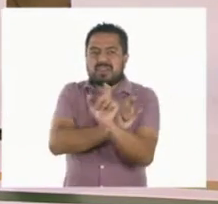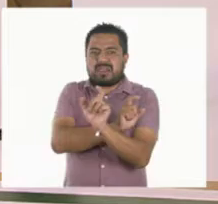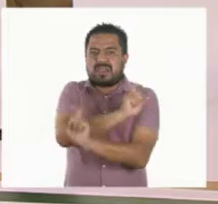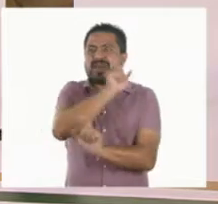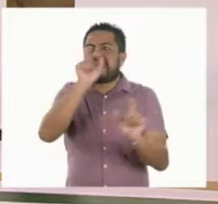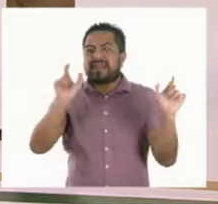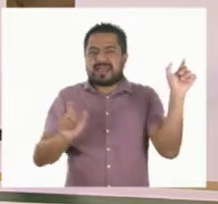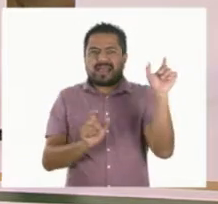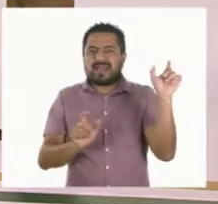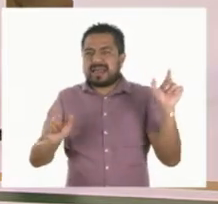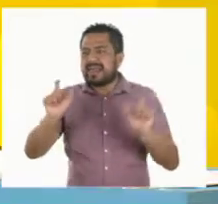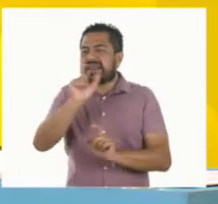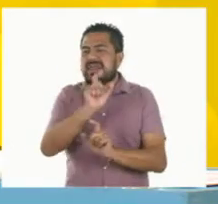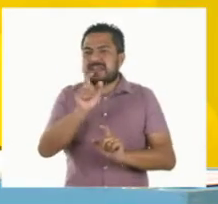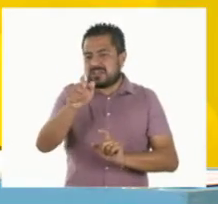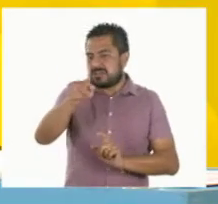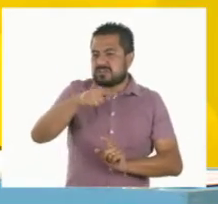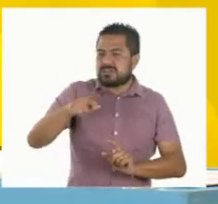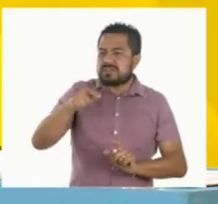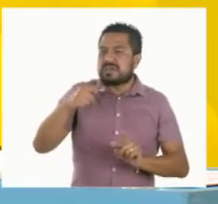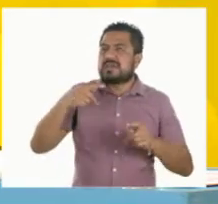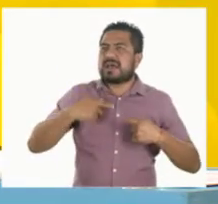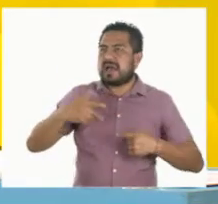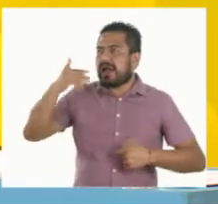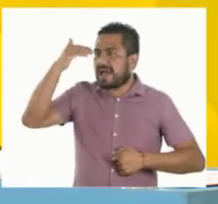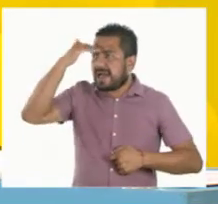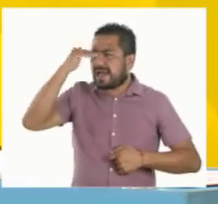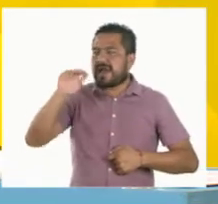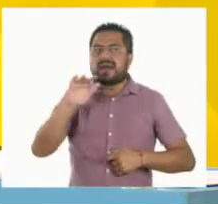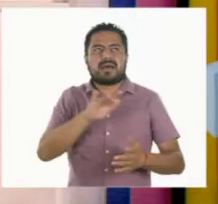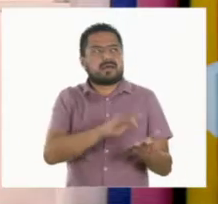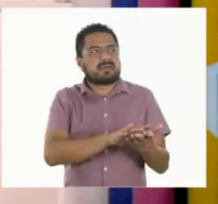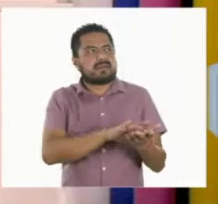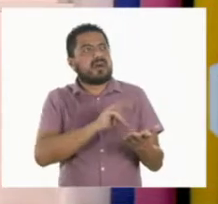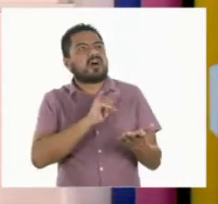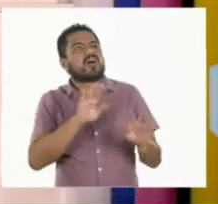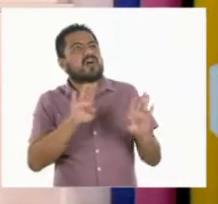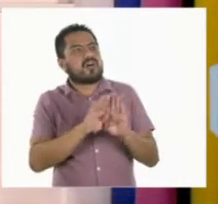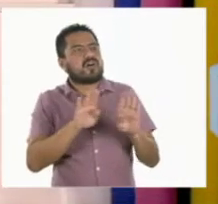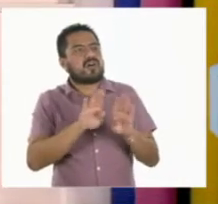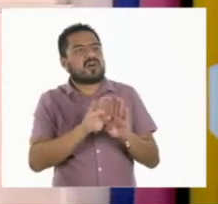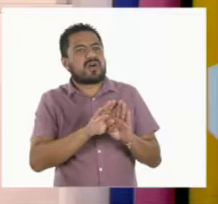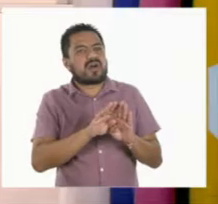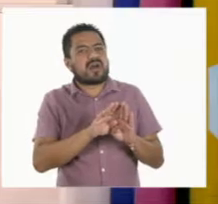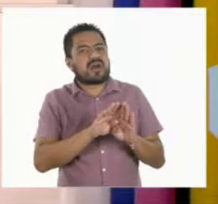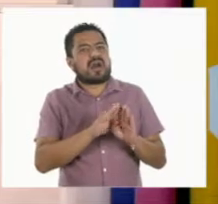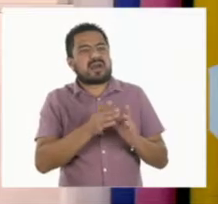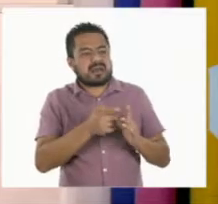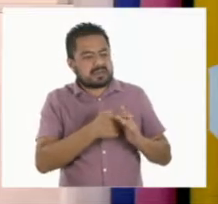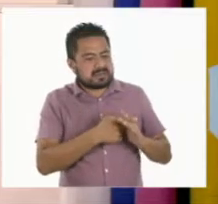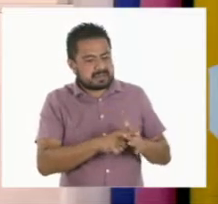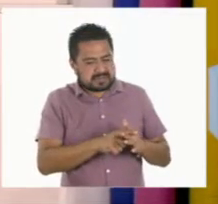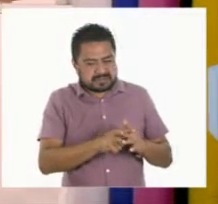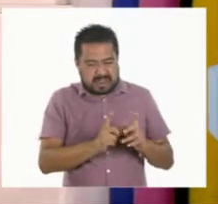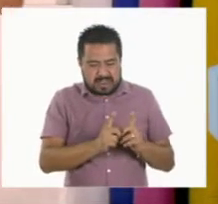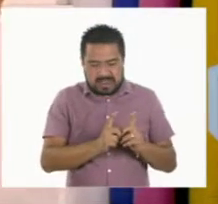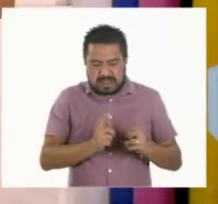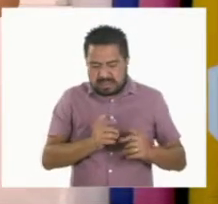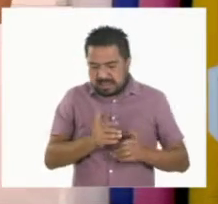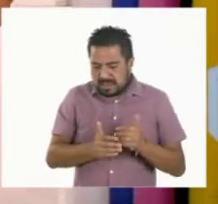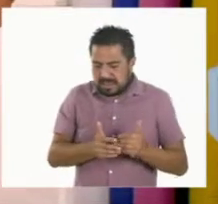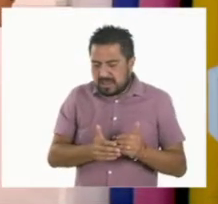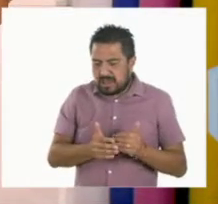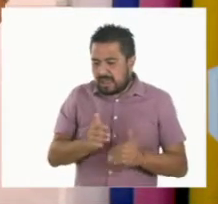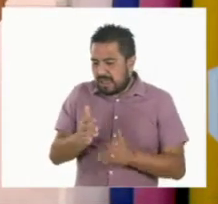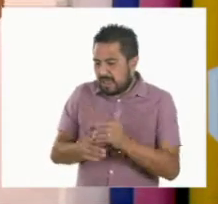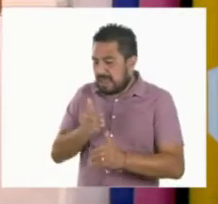sepa cómo se inicia, cómo se desarrolla y cómo se termina el juego, ¿no? Mm. Justamente en la